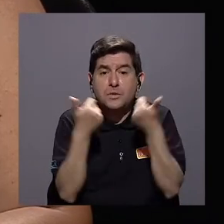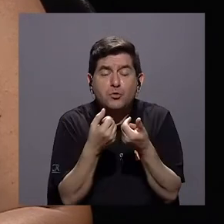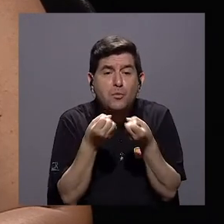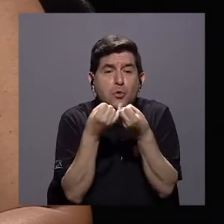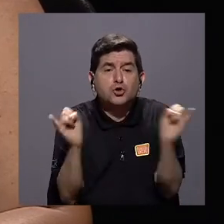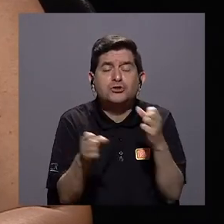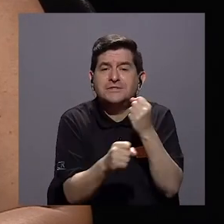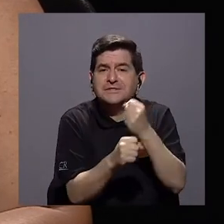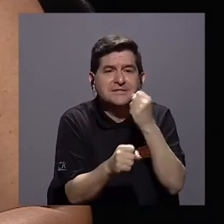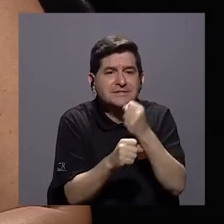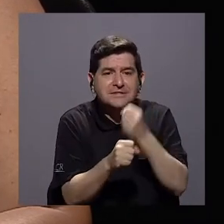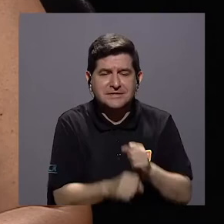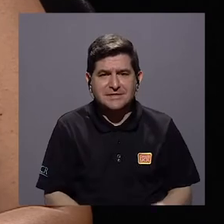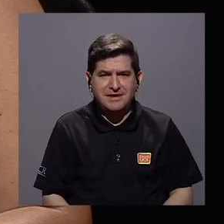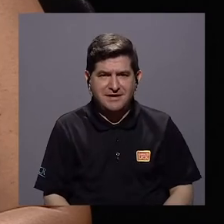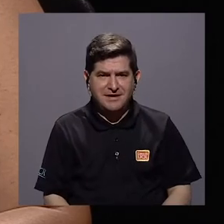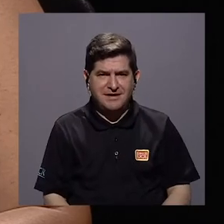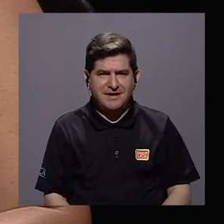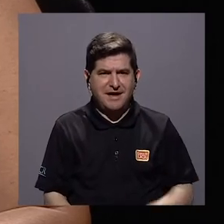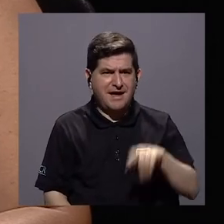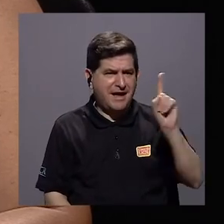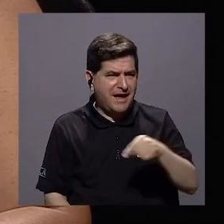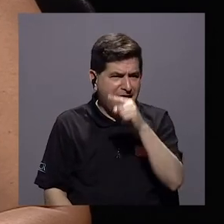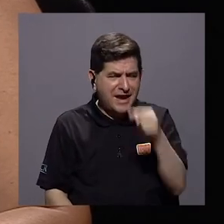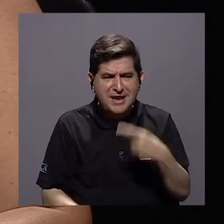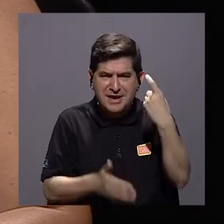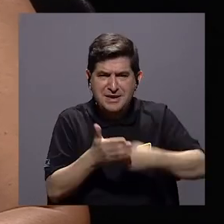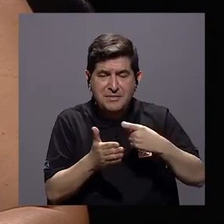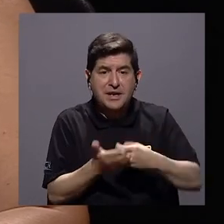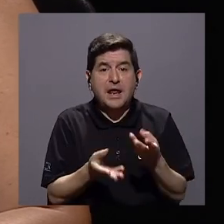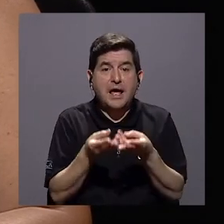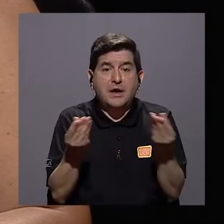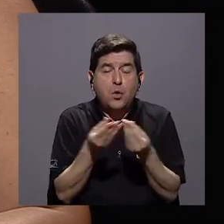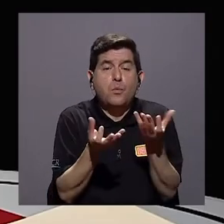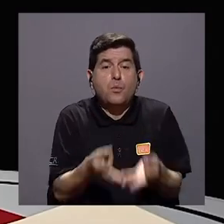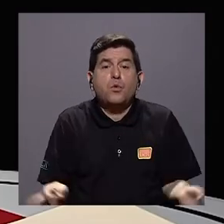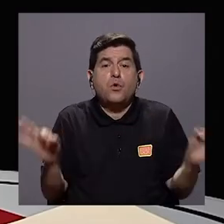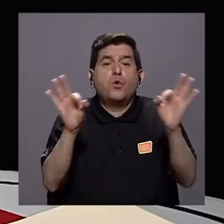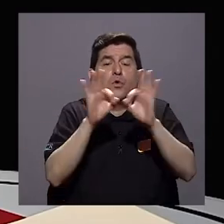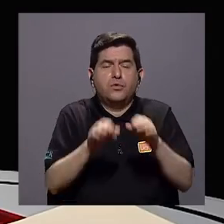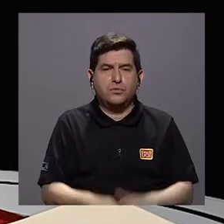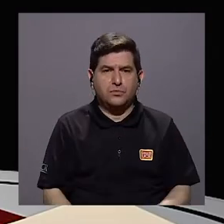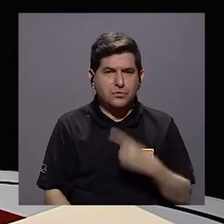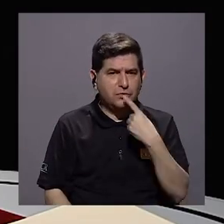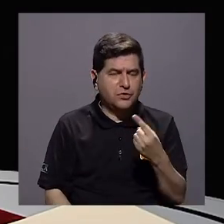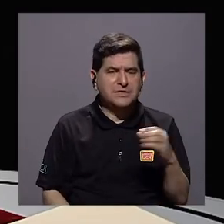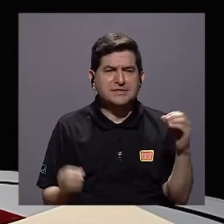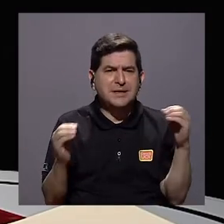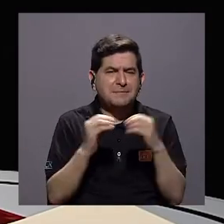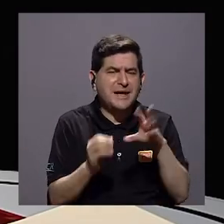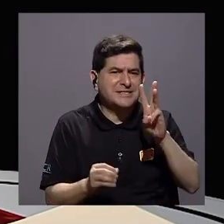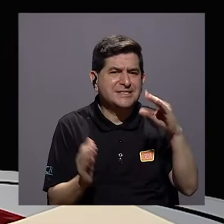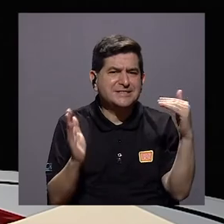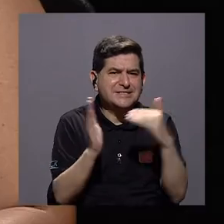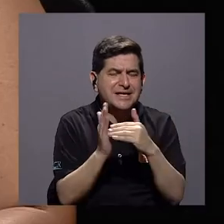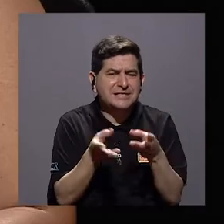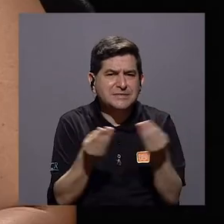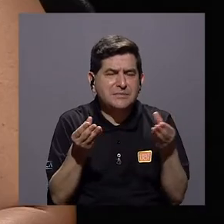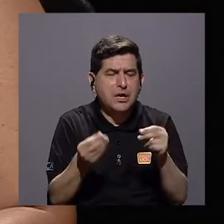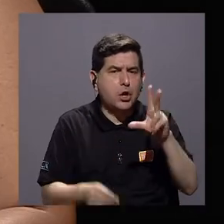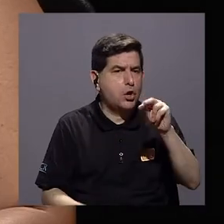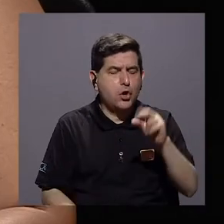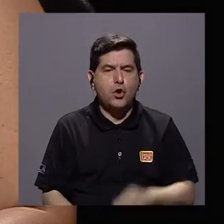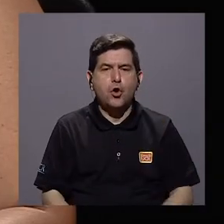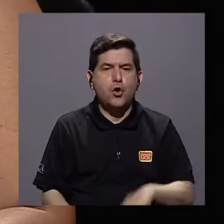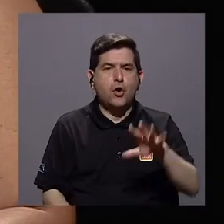que están desempleados, vayan a quitar un arancel para un producto tan importante. ¿Estamos hablando más de 6,000 productores?